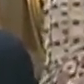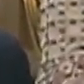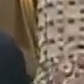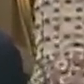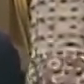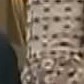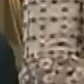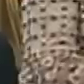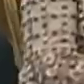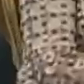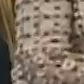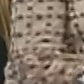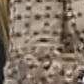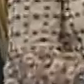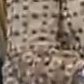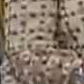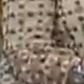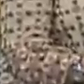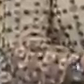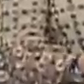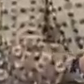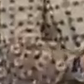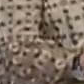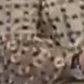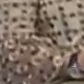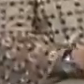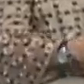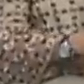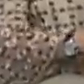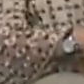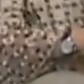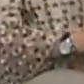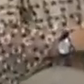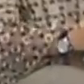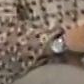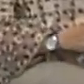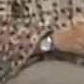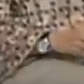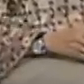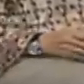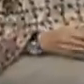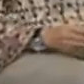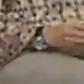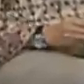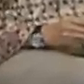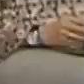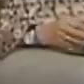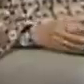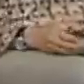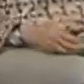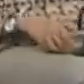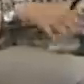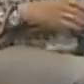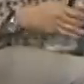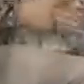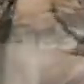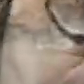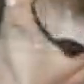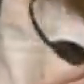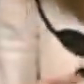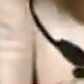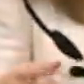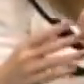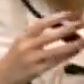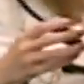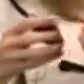Comisión Intergubernamental de Alto Nivel Rusia-Venezuela, específicamente el excelentísimo señor Yuri Ivanovich Borisov,